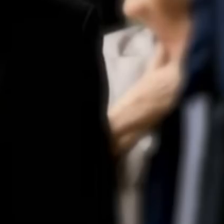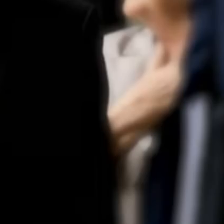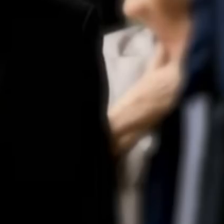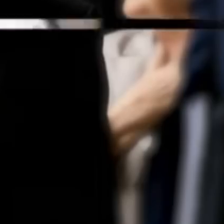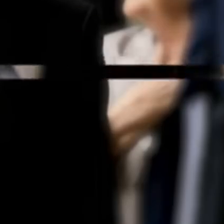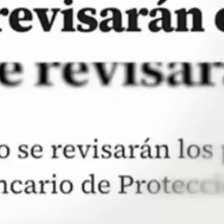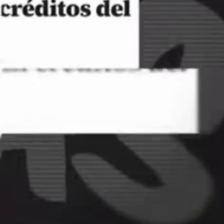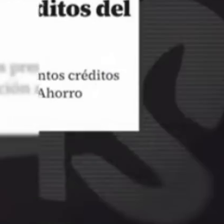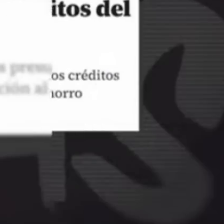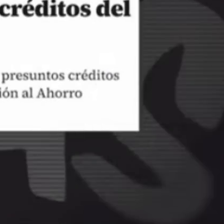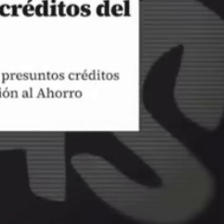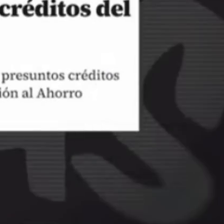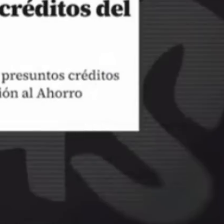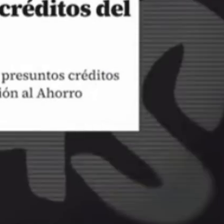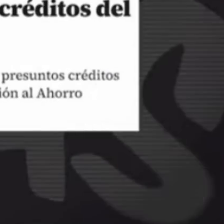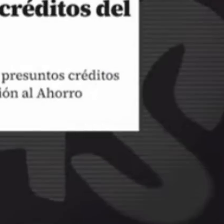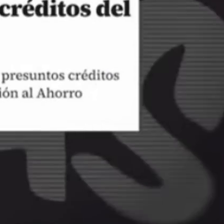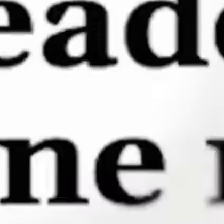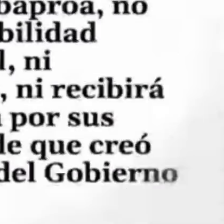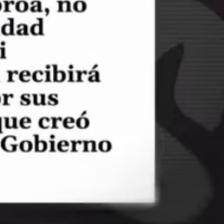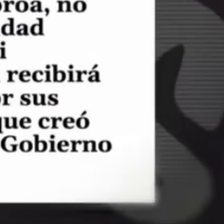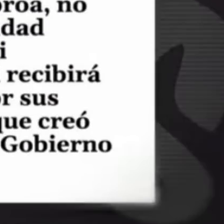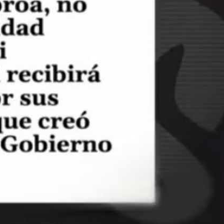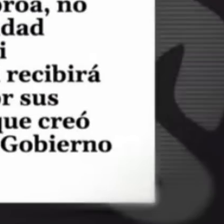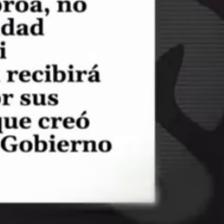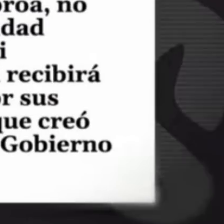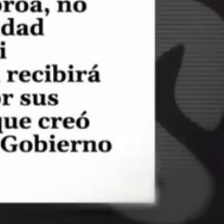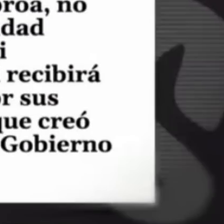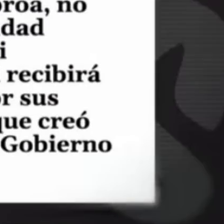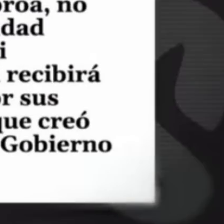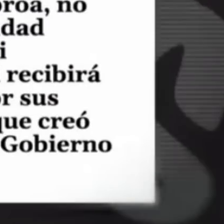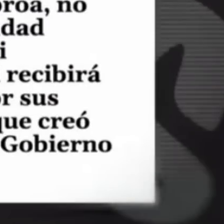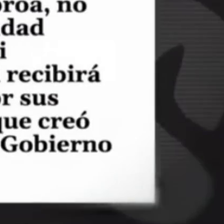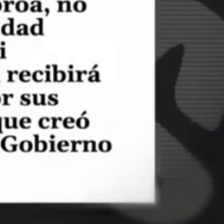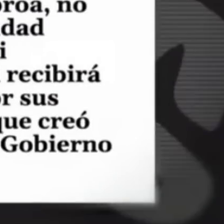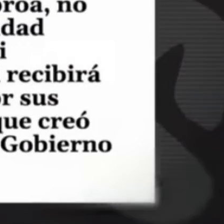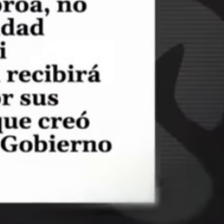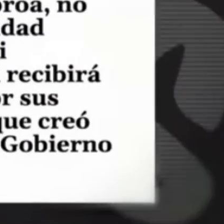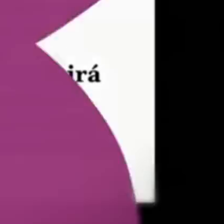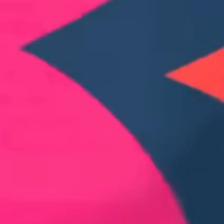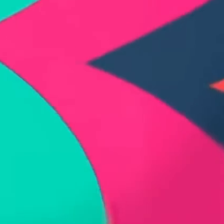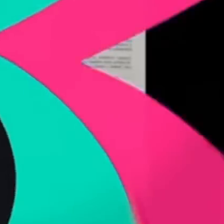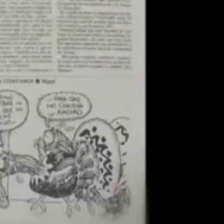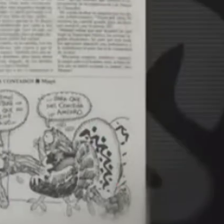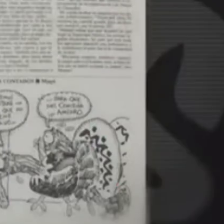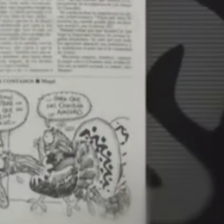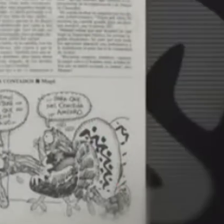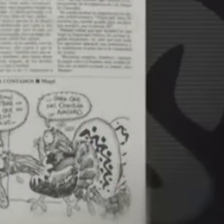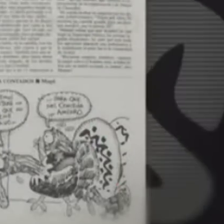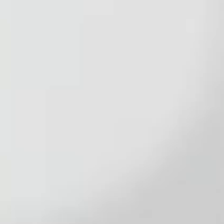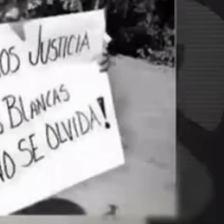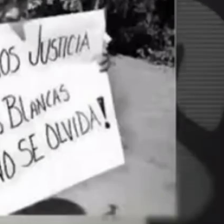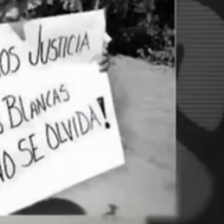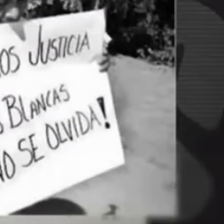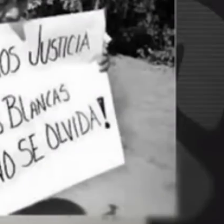patrimonial. Los ministros heredados de Zedillo determinaron en 2005 no revisar las irregularidades del FOBAPROA en 4 bancos. 3. Las matanzas de